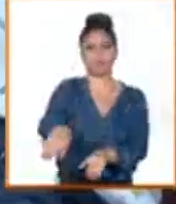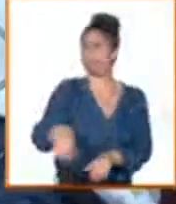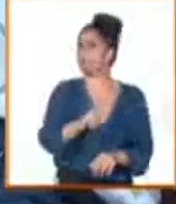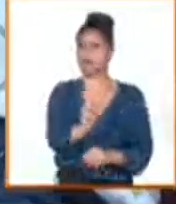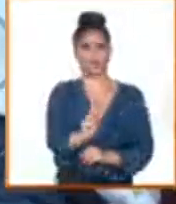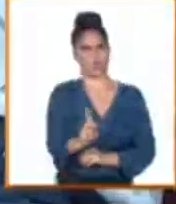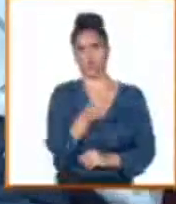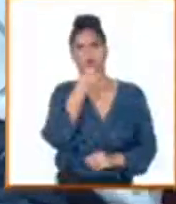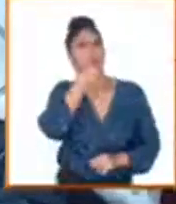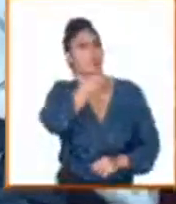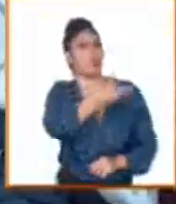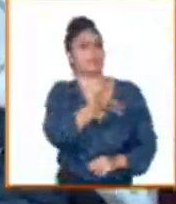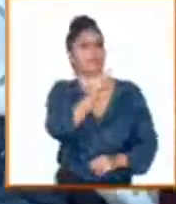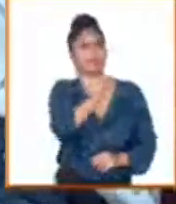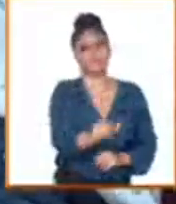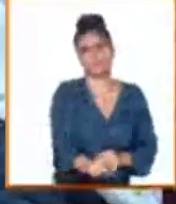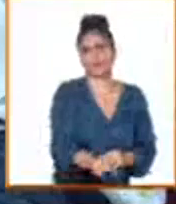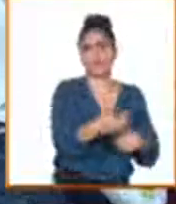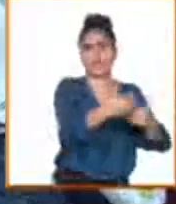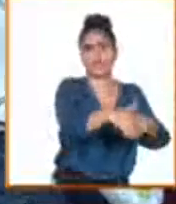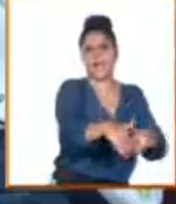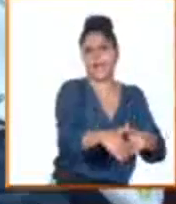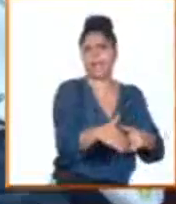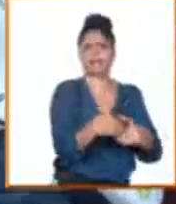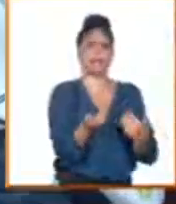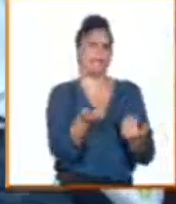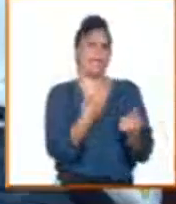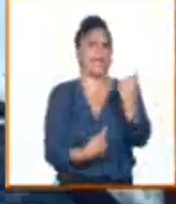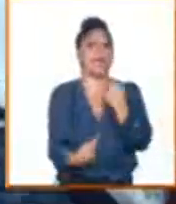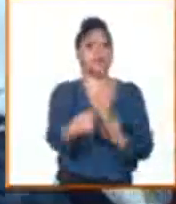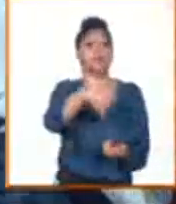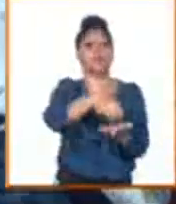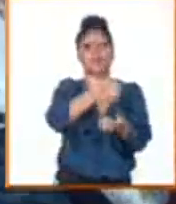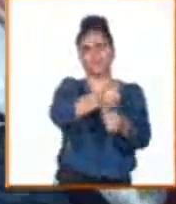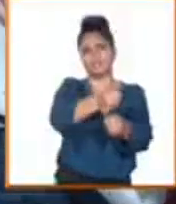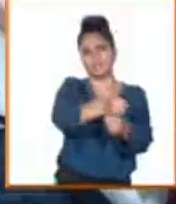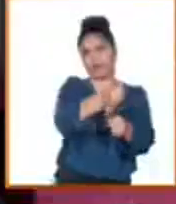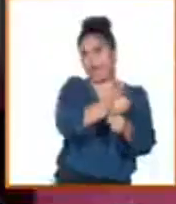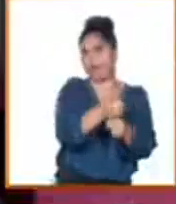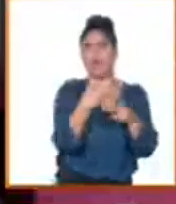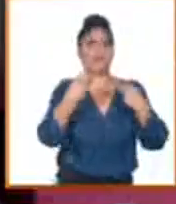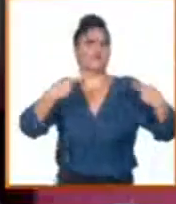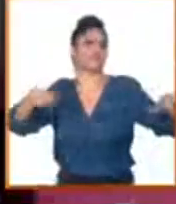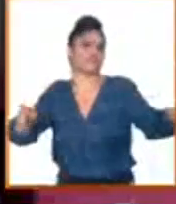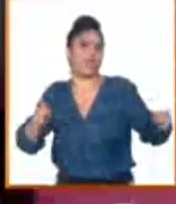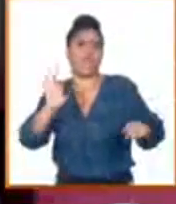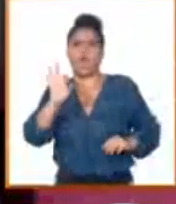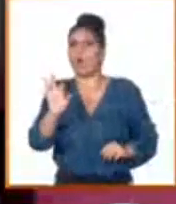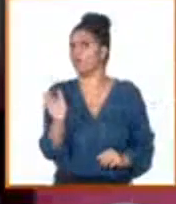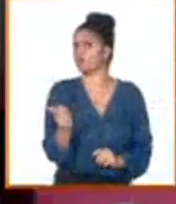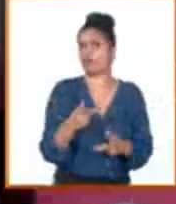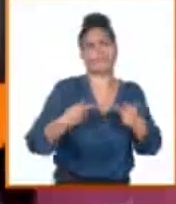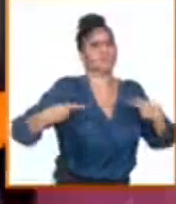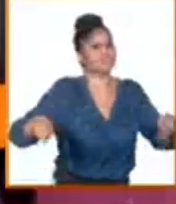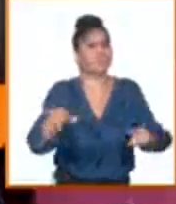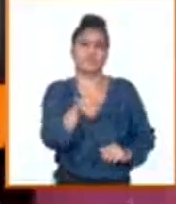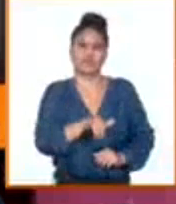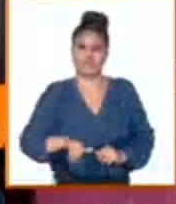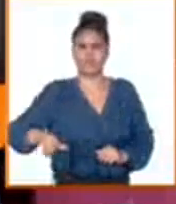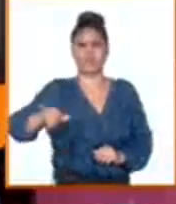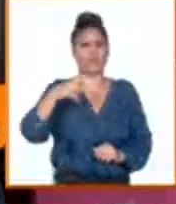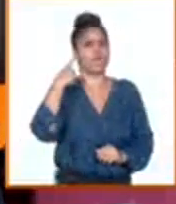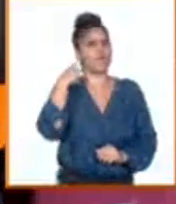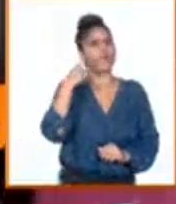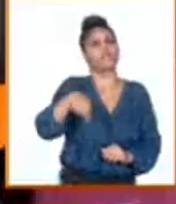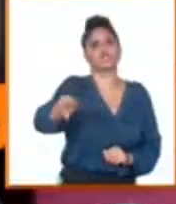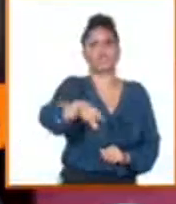espacio público o privado, sea más especialista o sea menos especialista. La comunicación o las organizaciones no